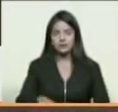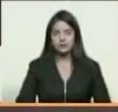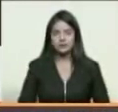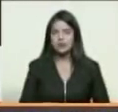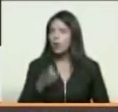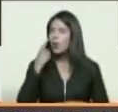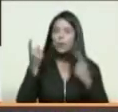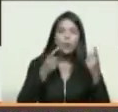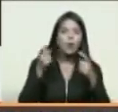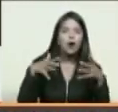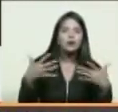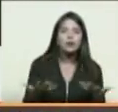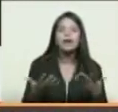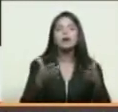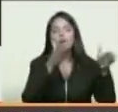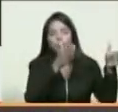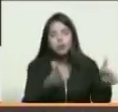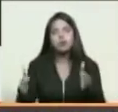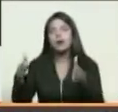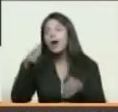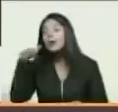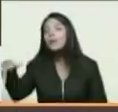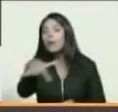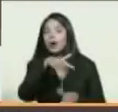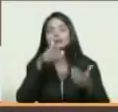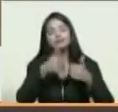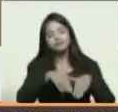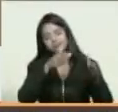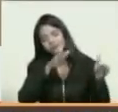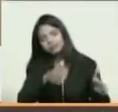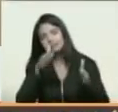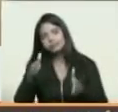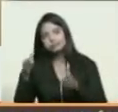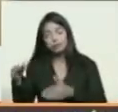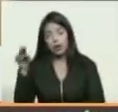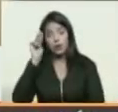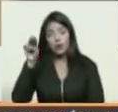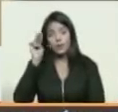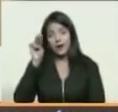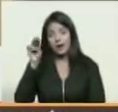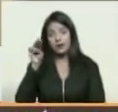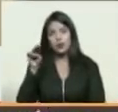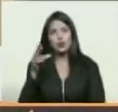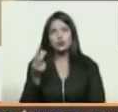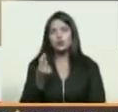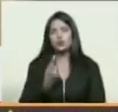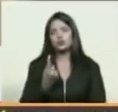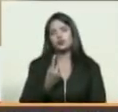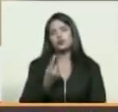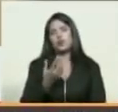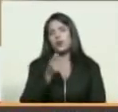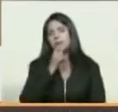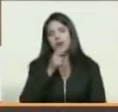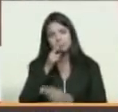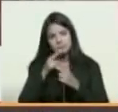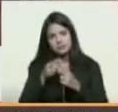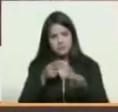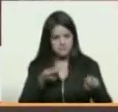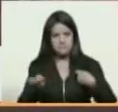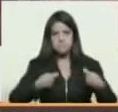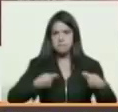buscando la organización popular de los maestros y las maestras, no solo para las reivindicaciones